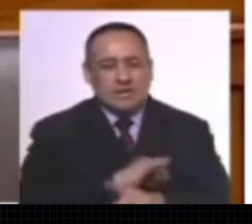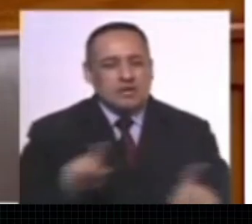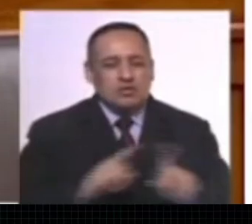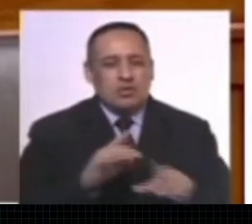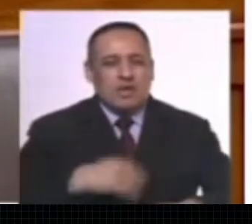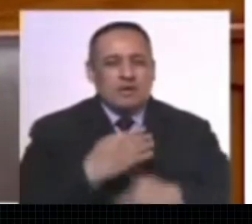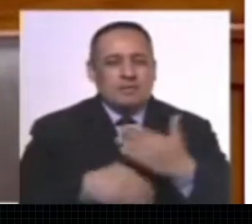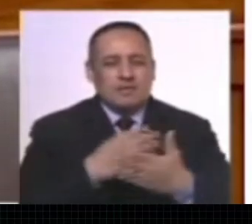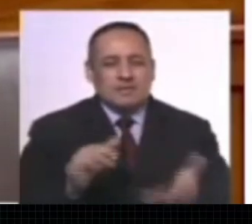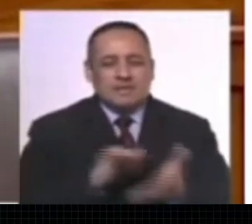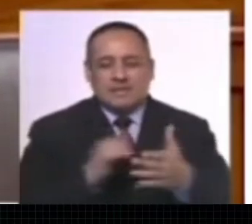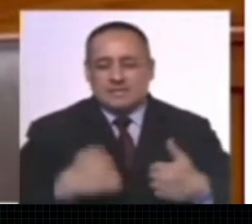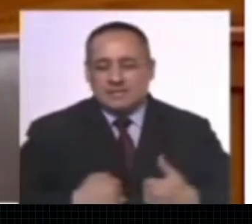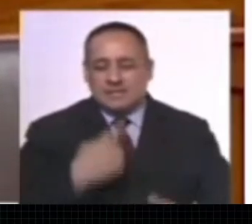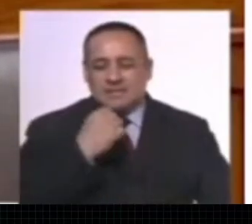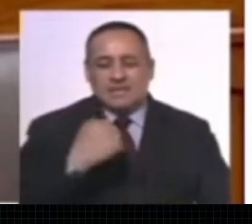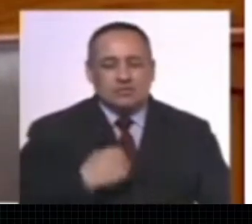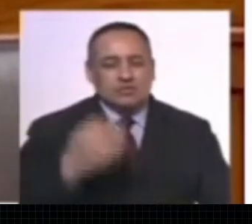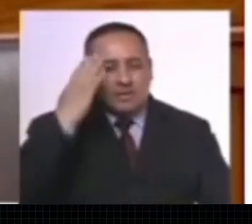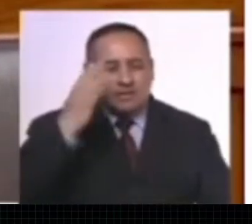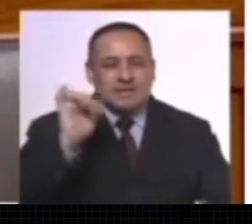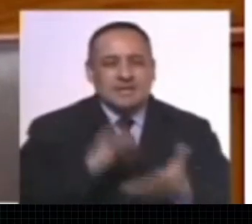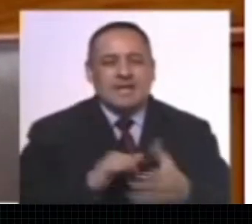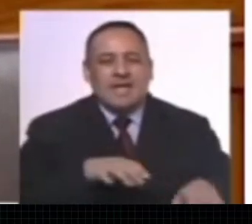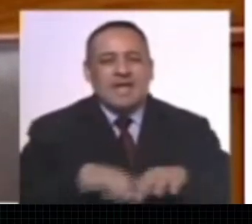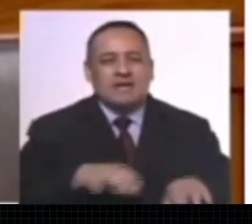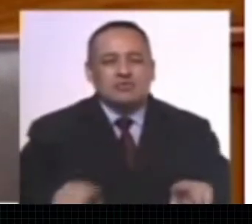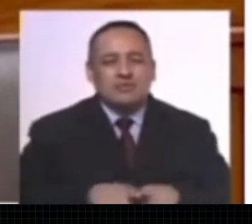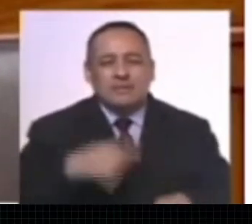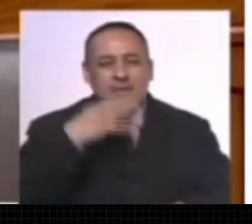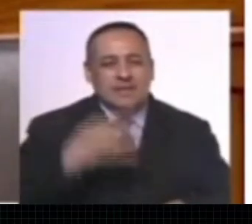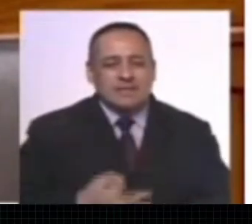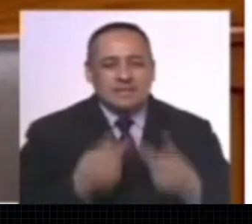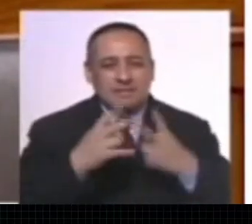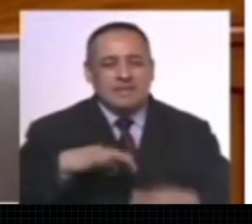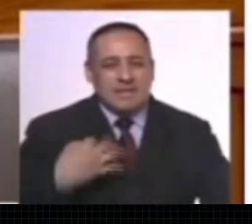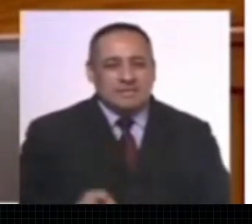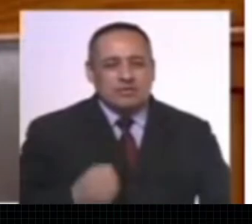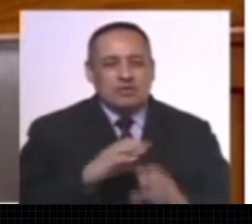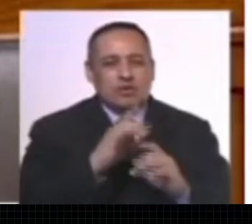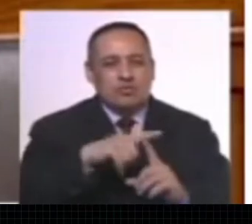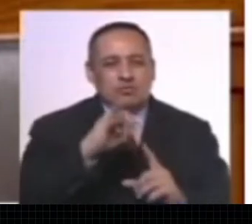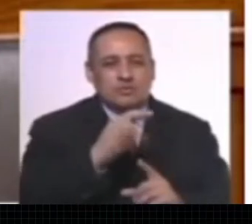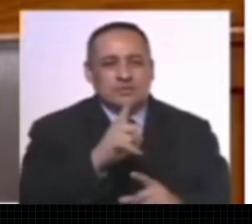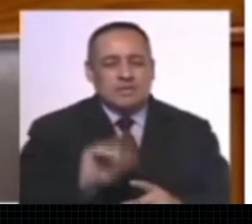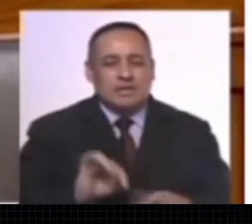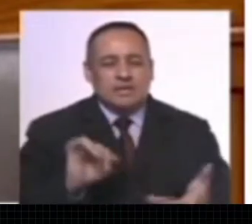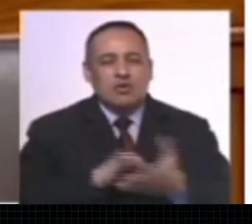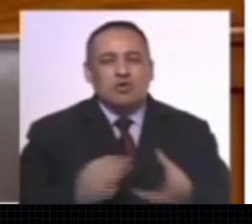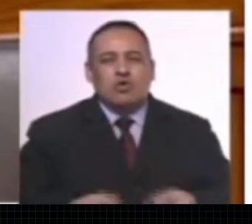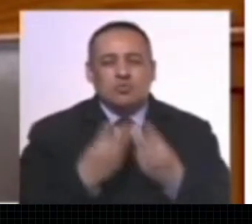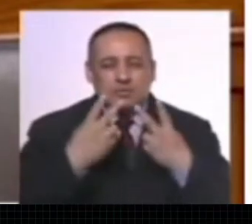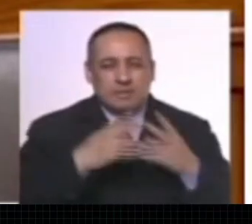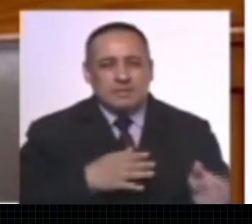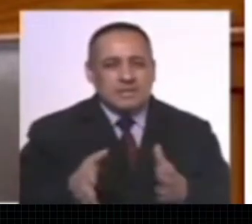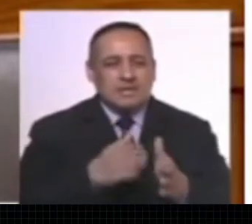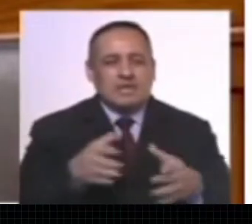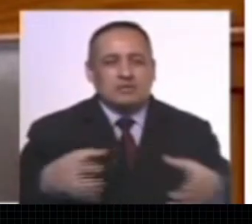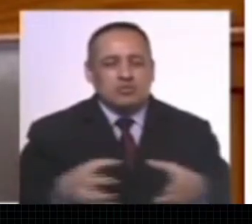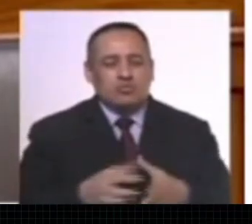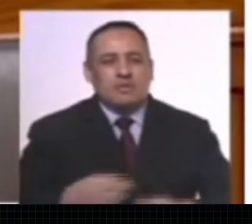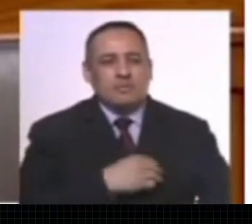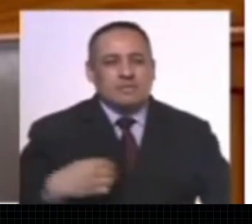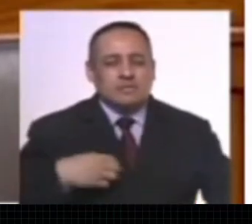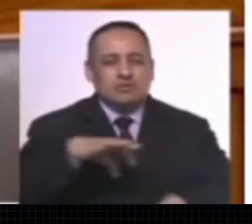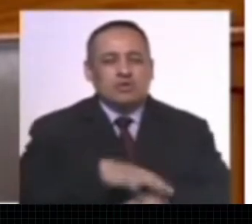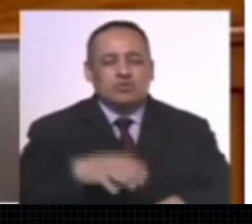talla, tienen el derecho de saber qué ha hecho realmente la señora Gutiérrez, cómo ha estado dirigiendo el MINSA todo